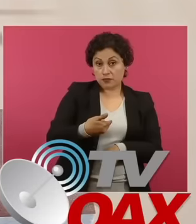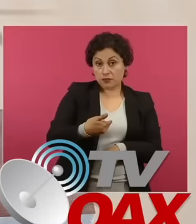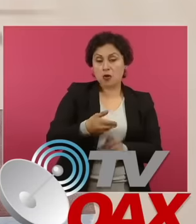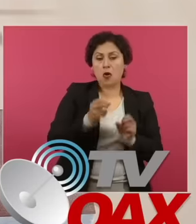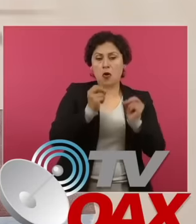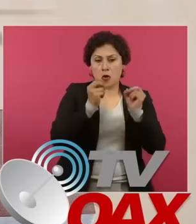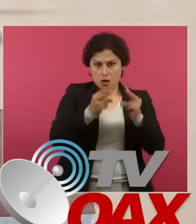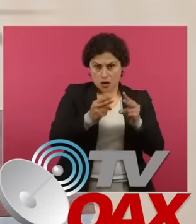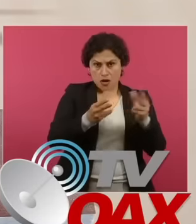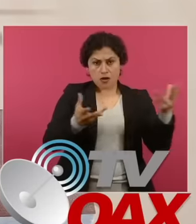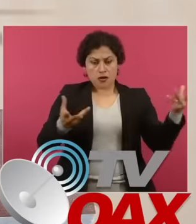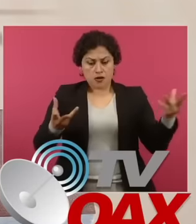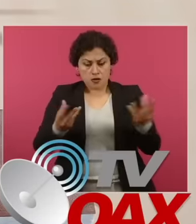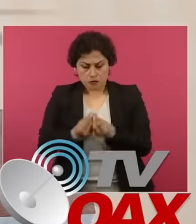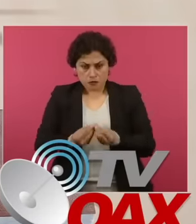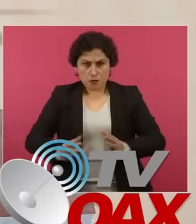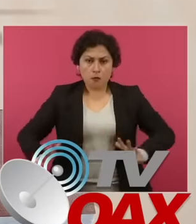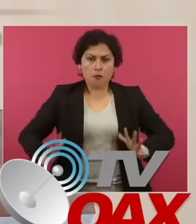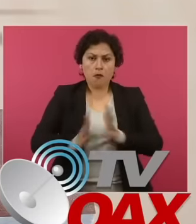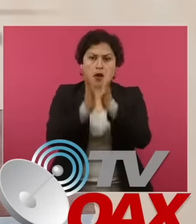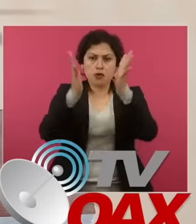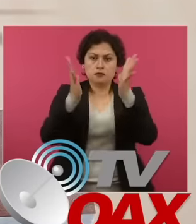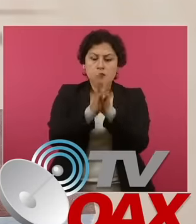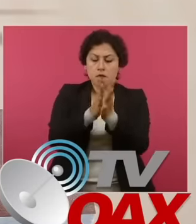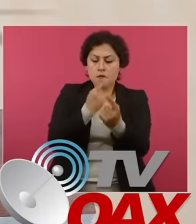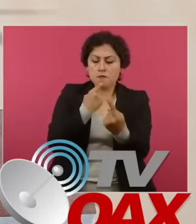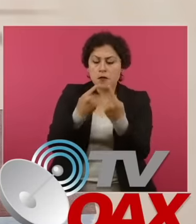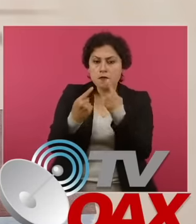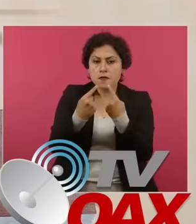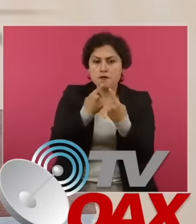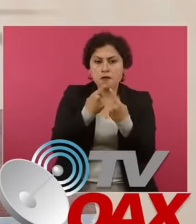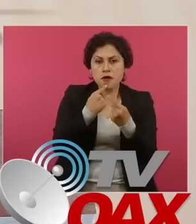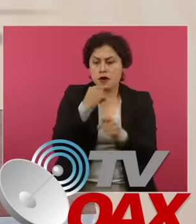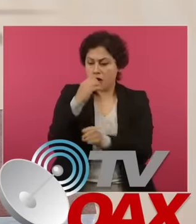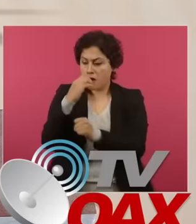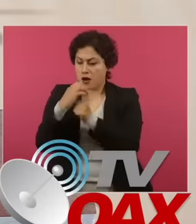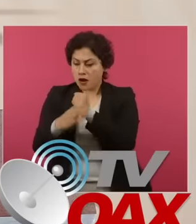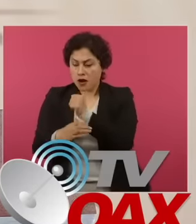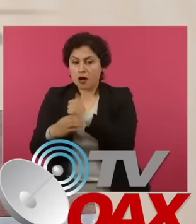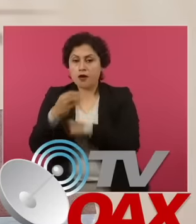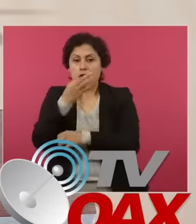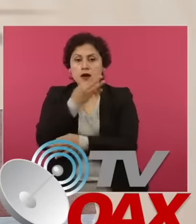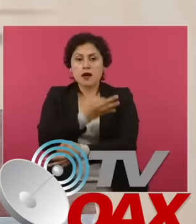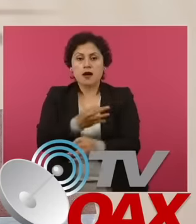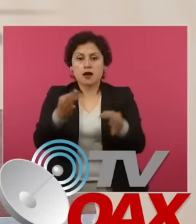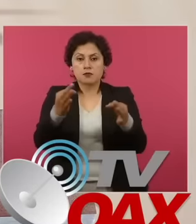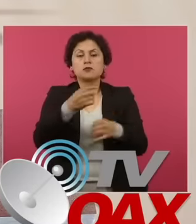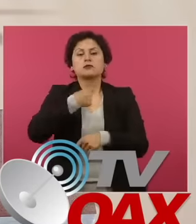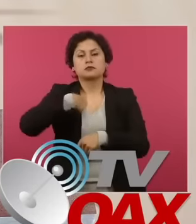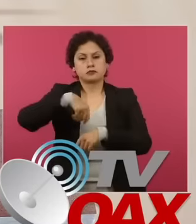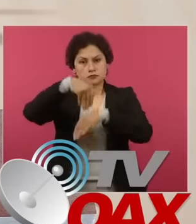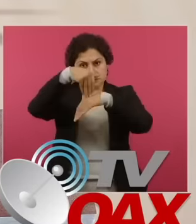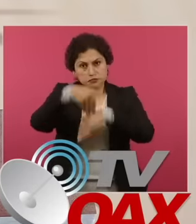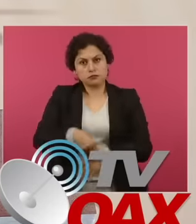participen y decidan en el PAN. Vamos a